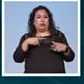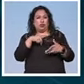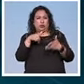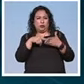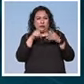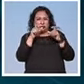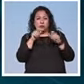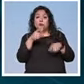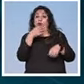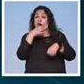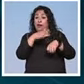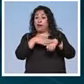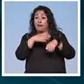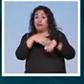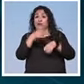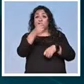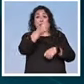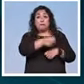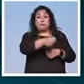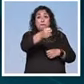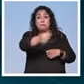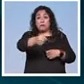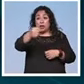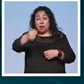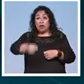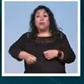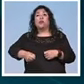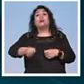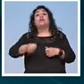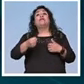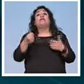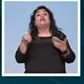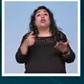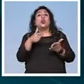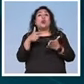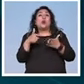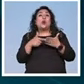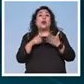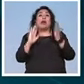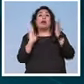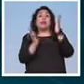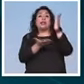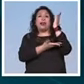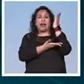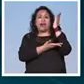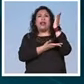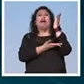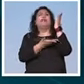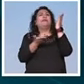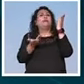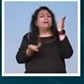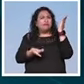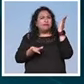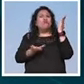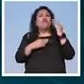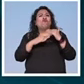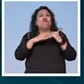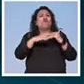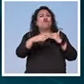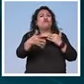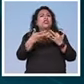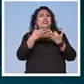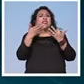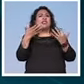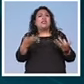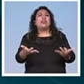locales han advertido que las plantaciones se están haciendo en terrenos de tala rasa, es decir, en superficies de tierra